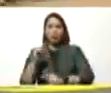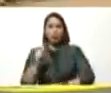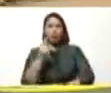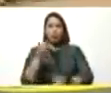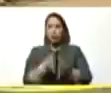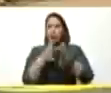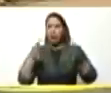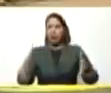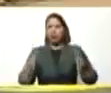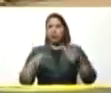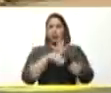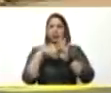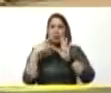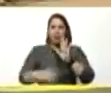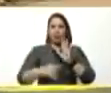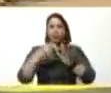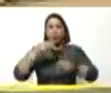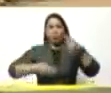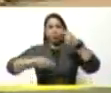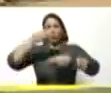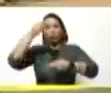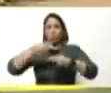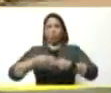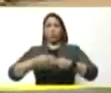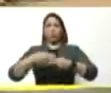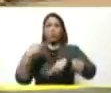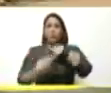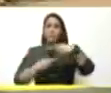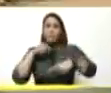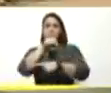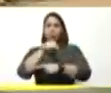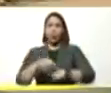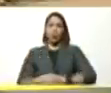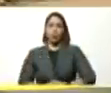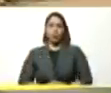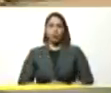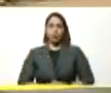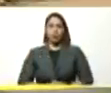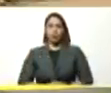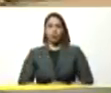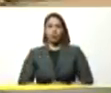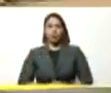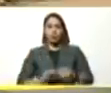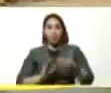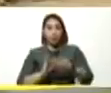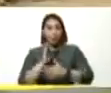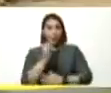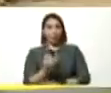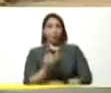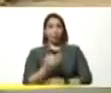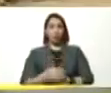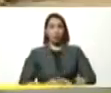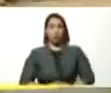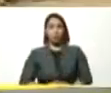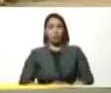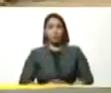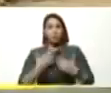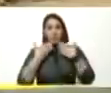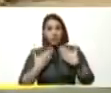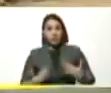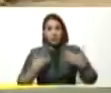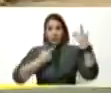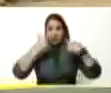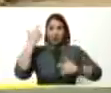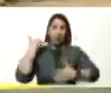grandes derechos construidos en revolución. Con la fundación por parte de nuestro comandante Chávez hace